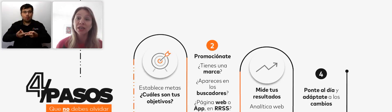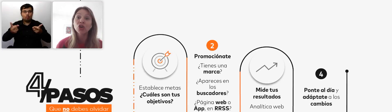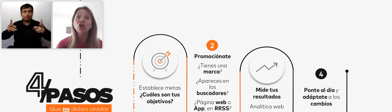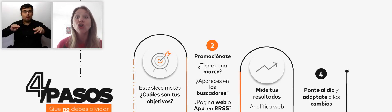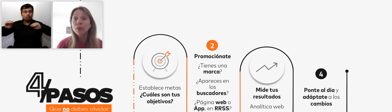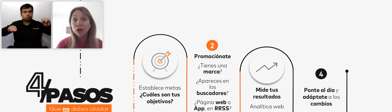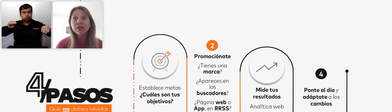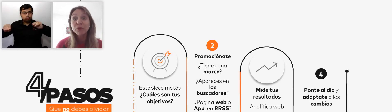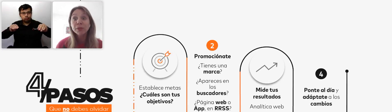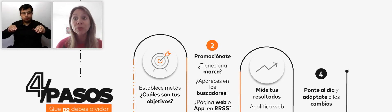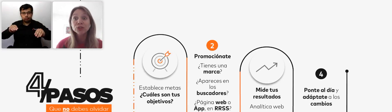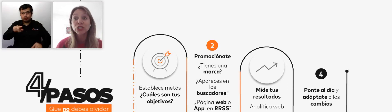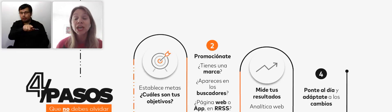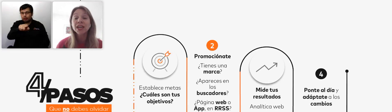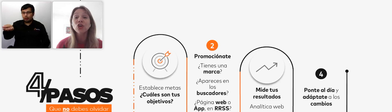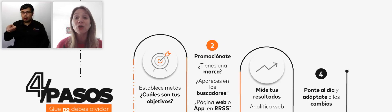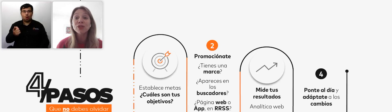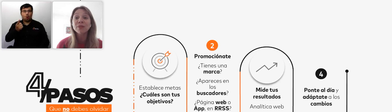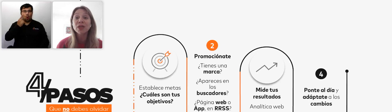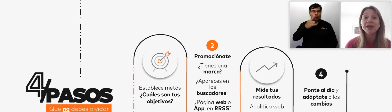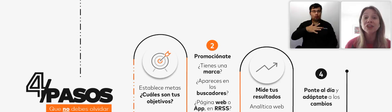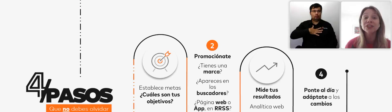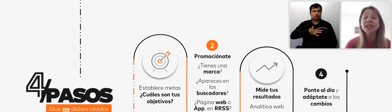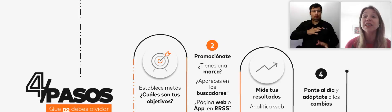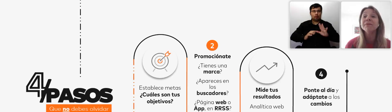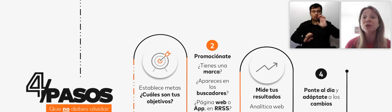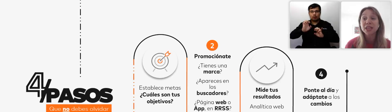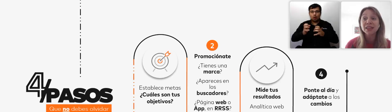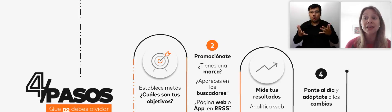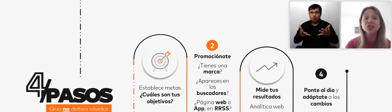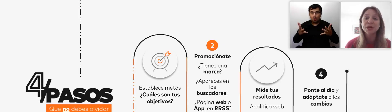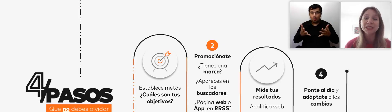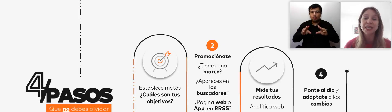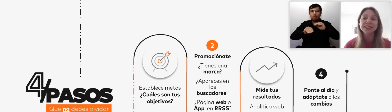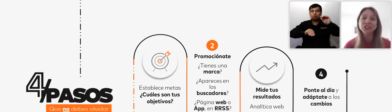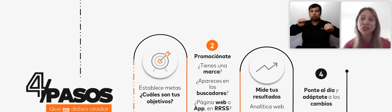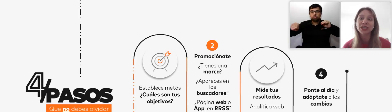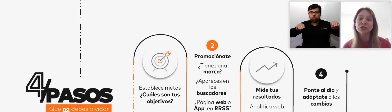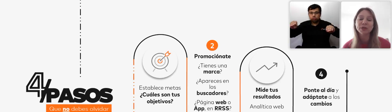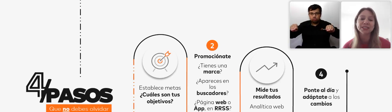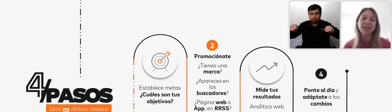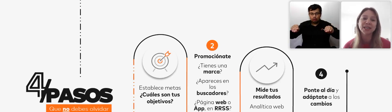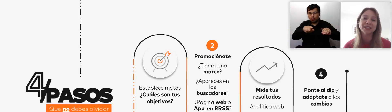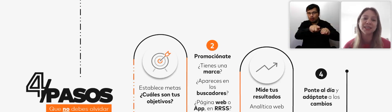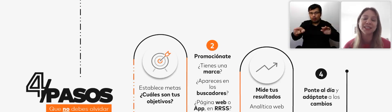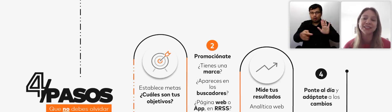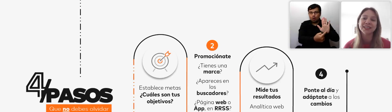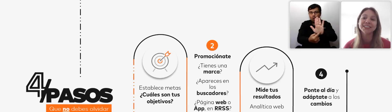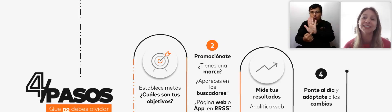conocer, cómo nos vamos a promocionar, cómo nos vamos a dar a conocer, importante tomar esas decisiones, tomar